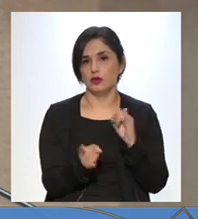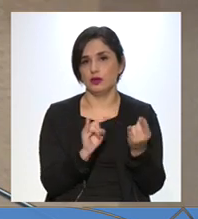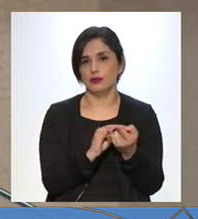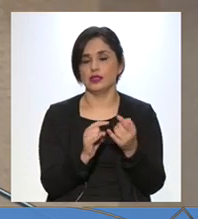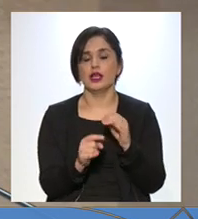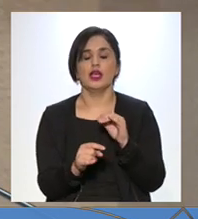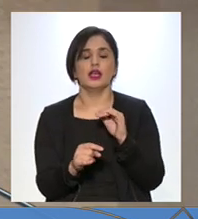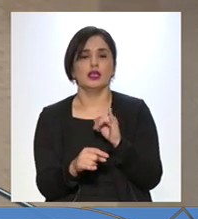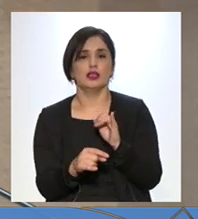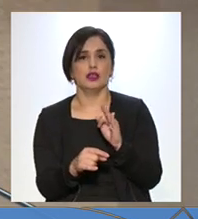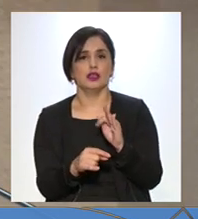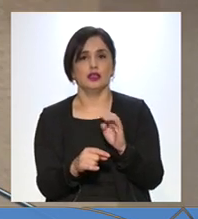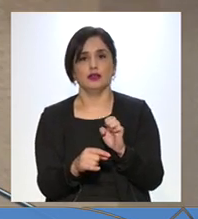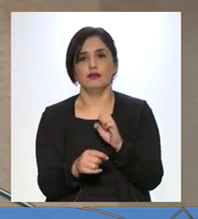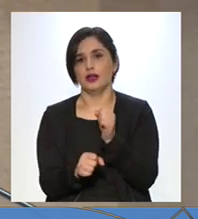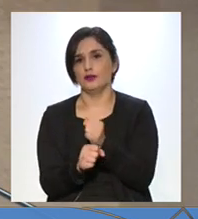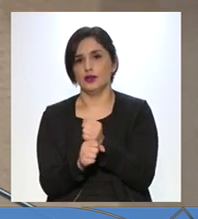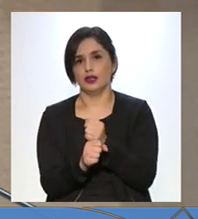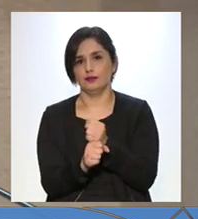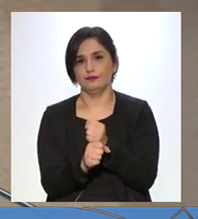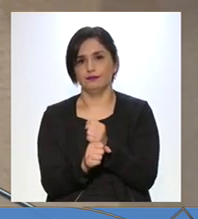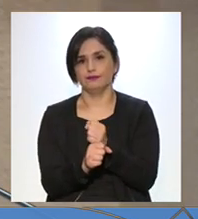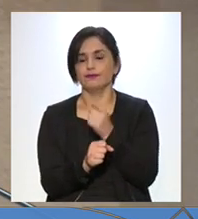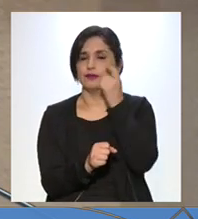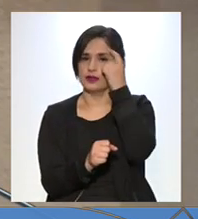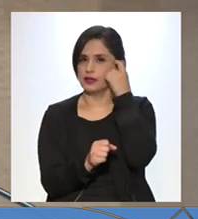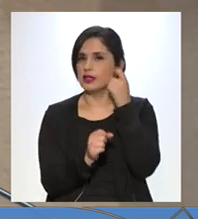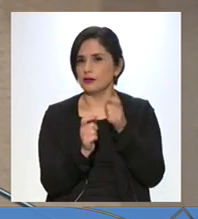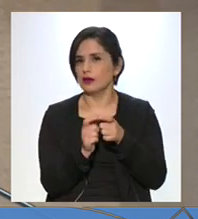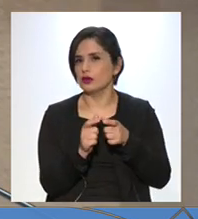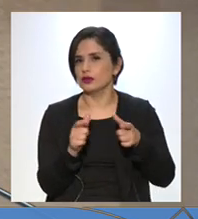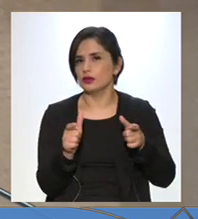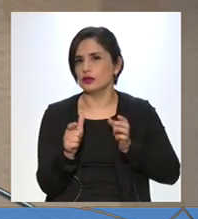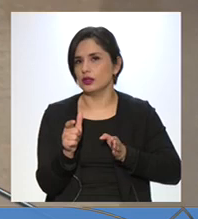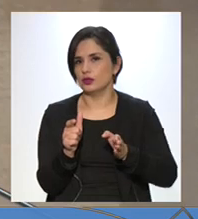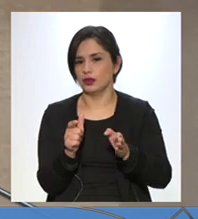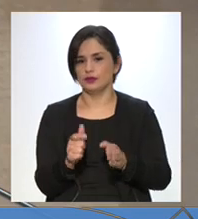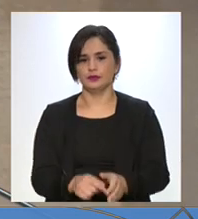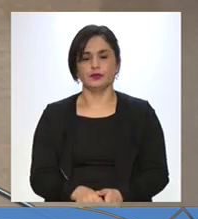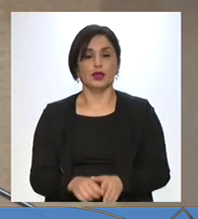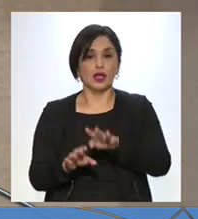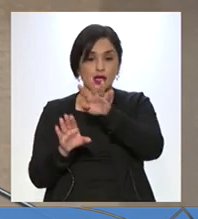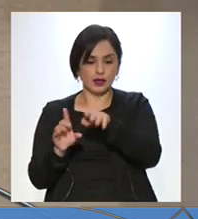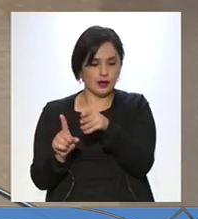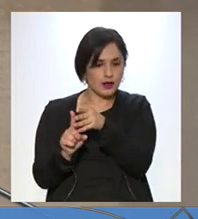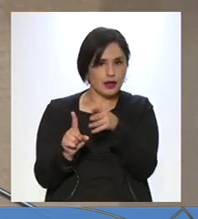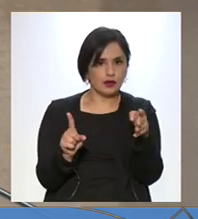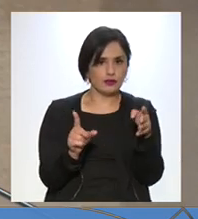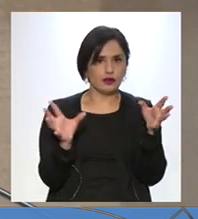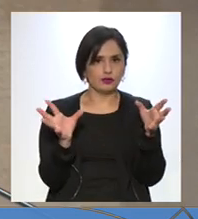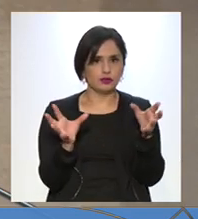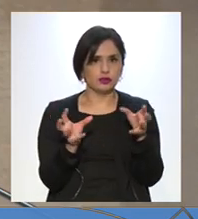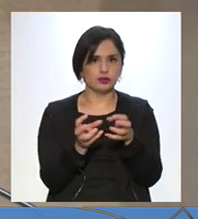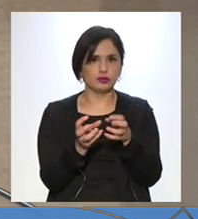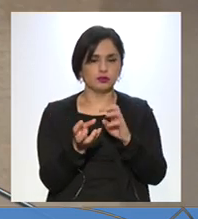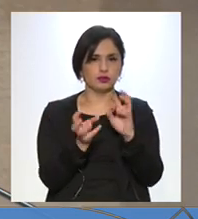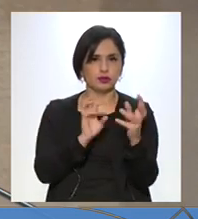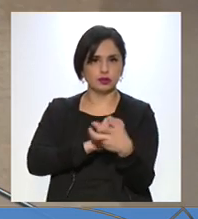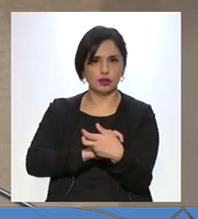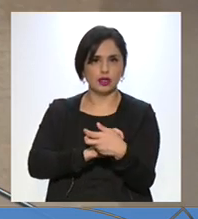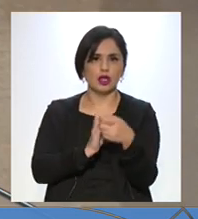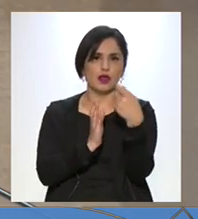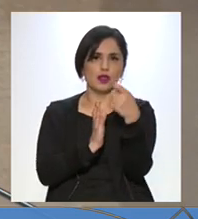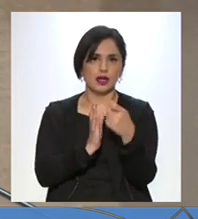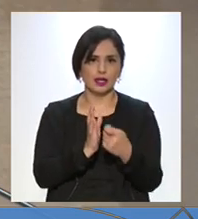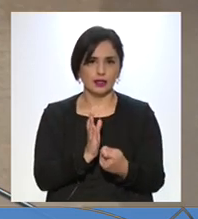laboral. Entonces vemos en ese gráfico la descomposición de la revisión